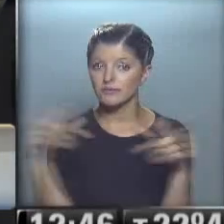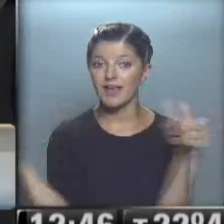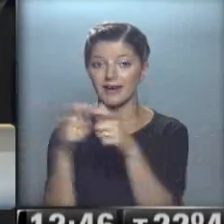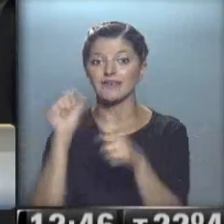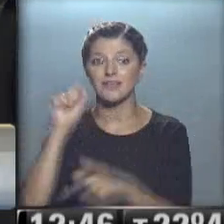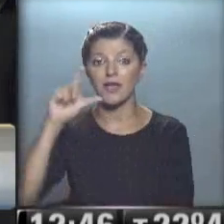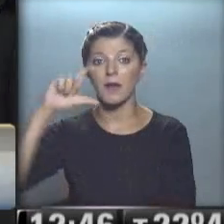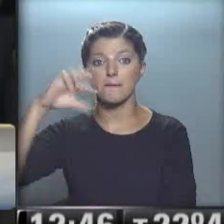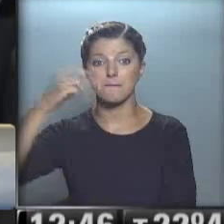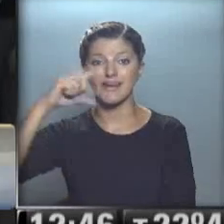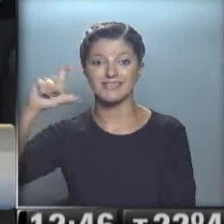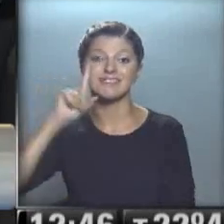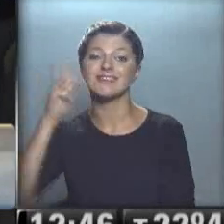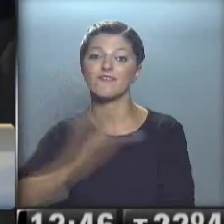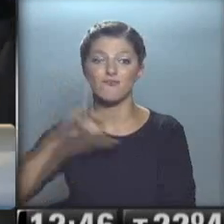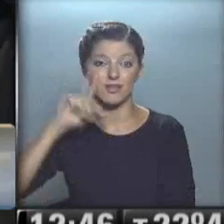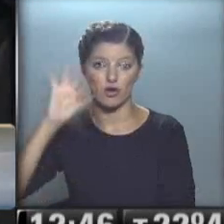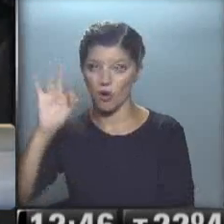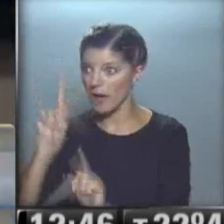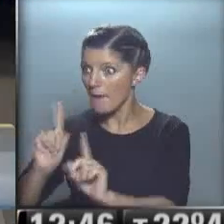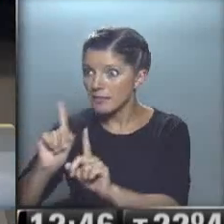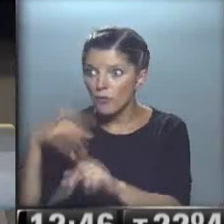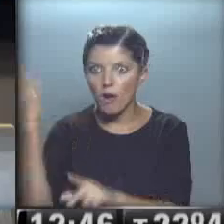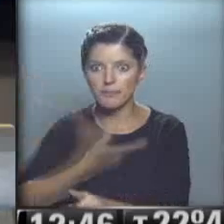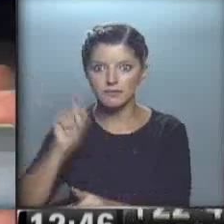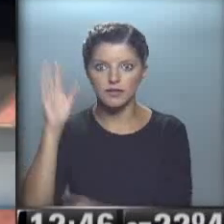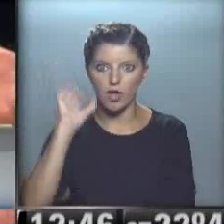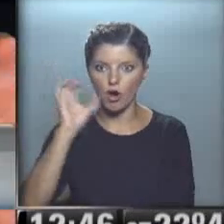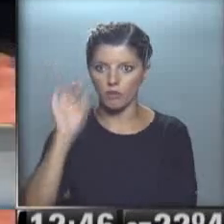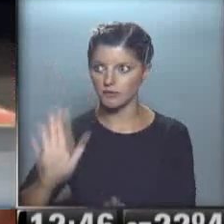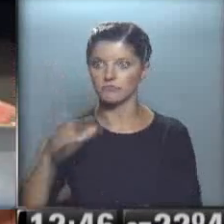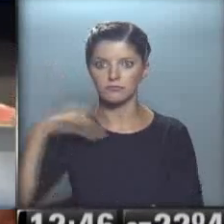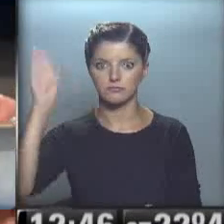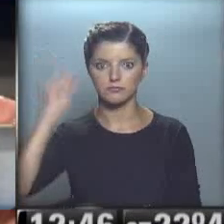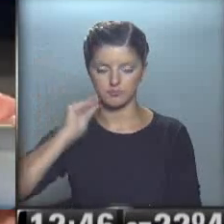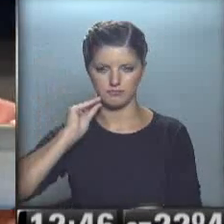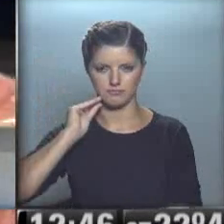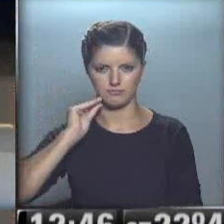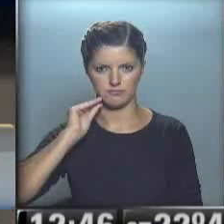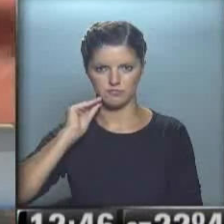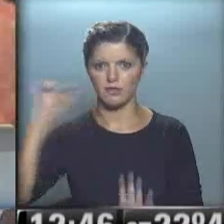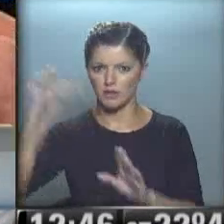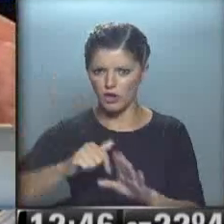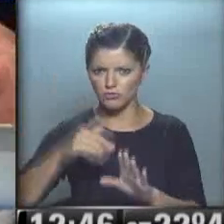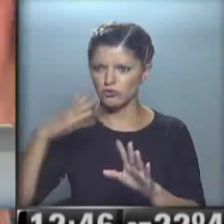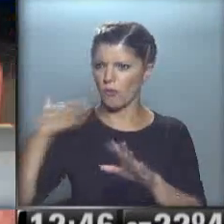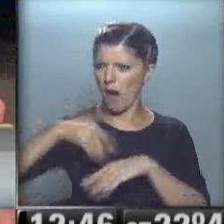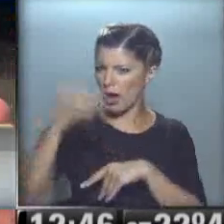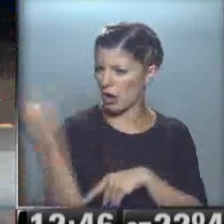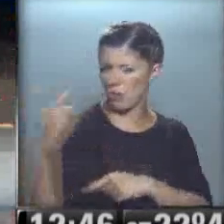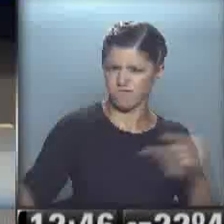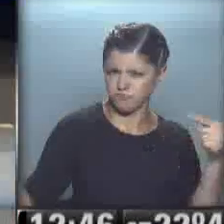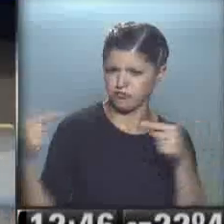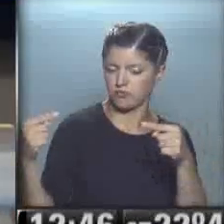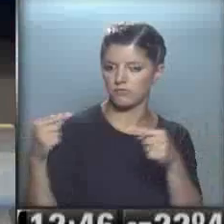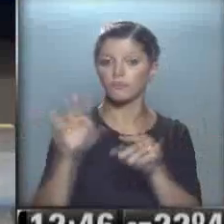Pacífico y estaba ahí el presidente de Colombia Juan Manuel Santos escuchando y esto no está llevando hoy a un enfrentamiento hoy por